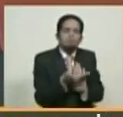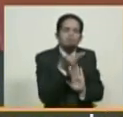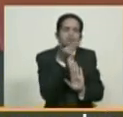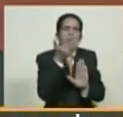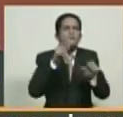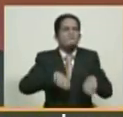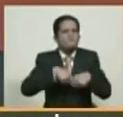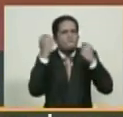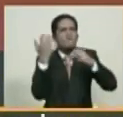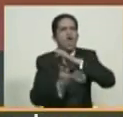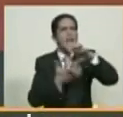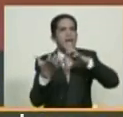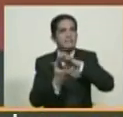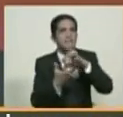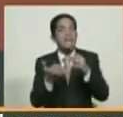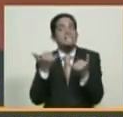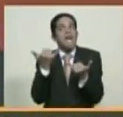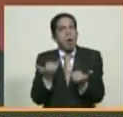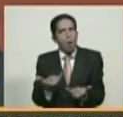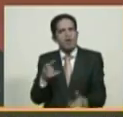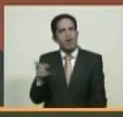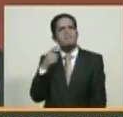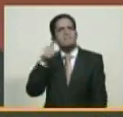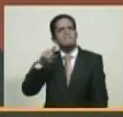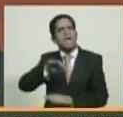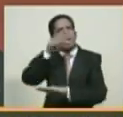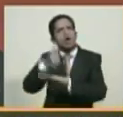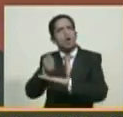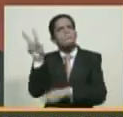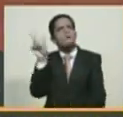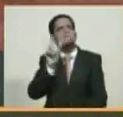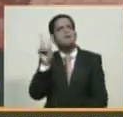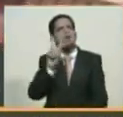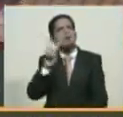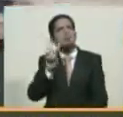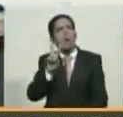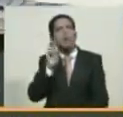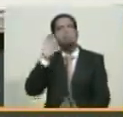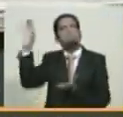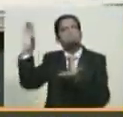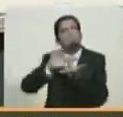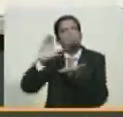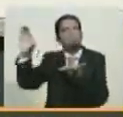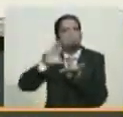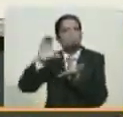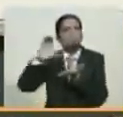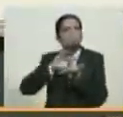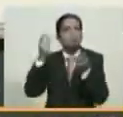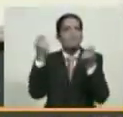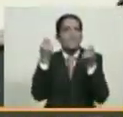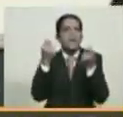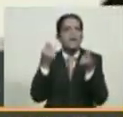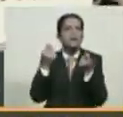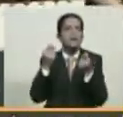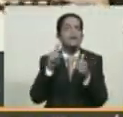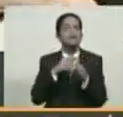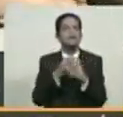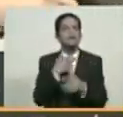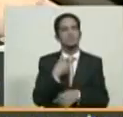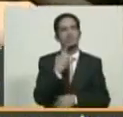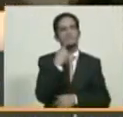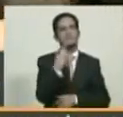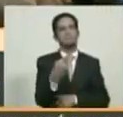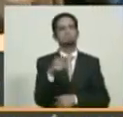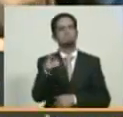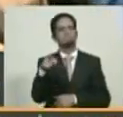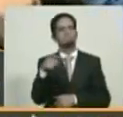ahorita pretenden usar a Venezuela para seguir viviendo de la ayuda internacional. Por eso yo le dije la vez pasada en criollo, son